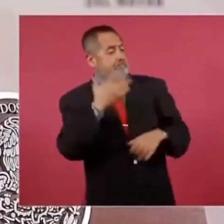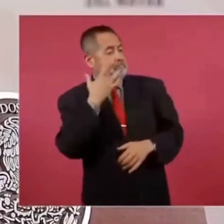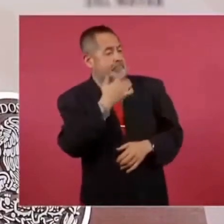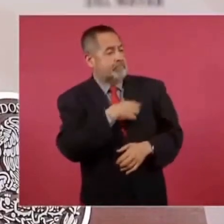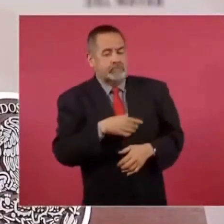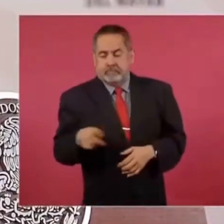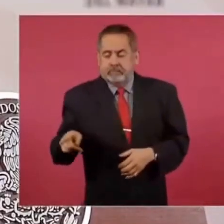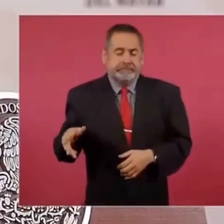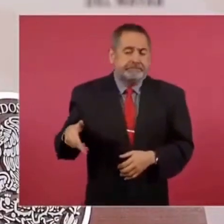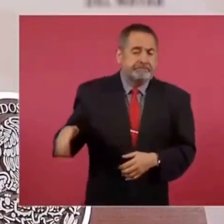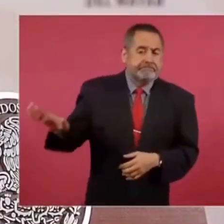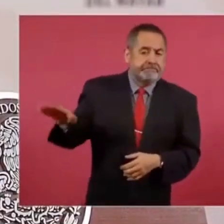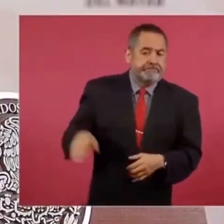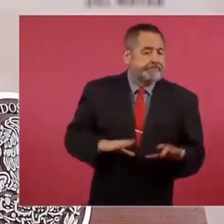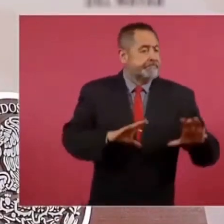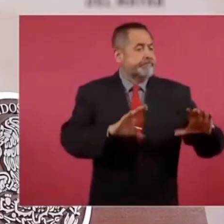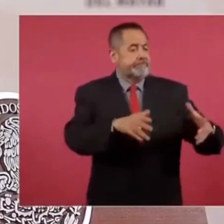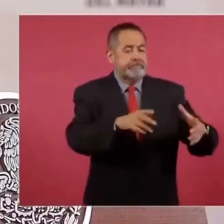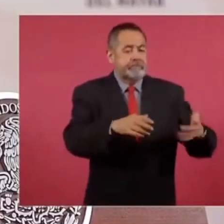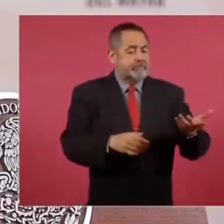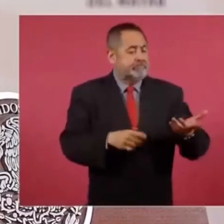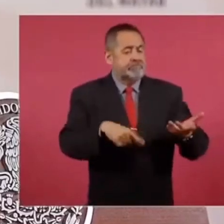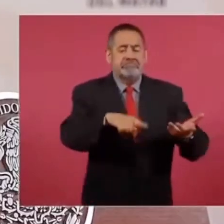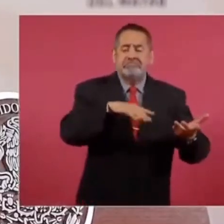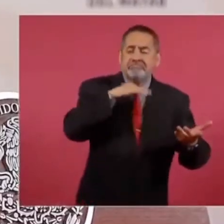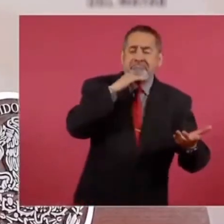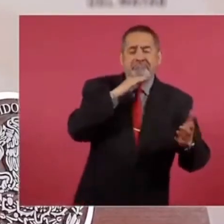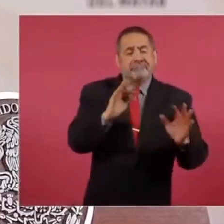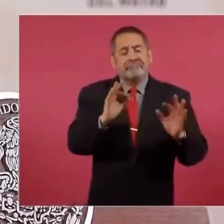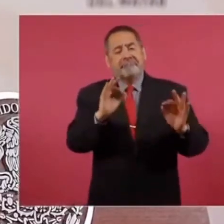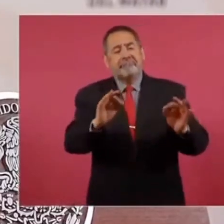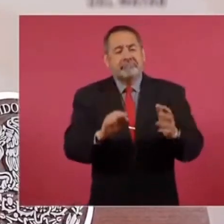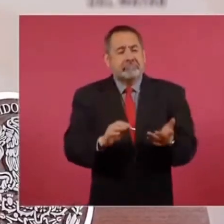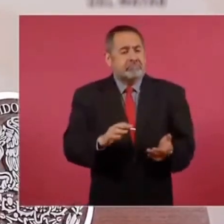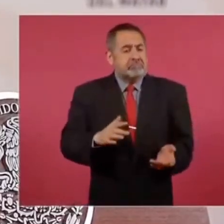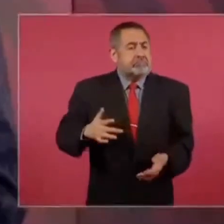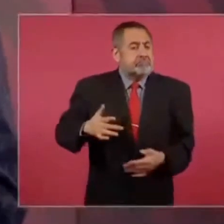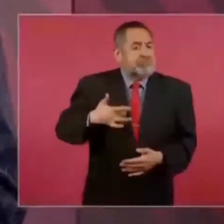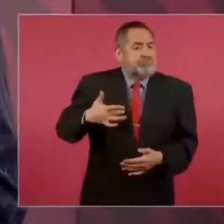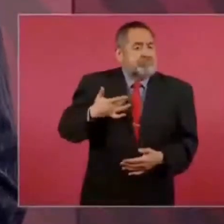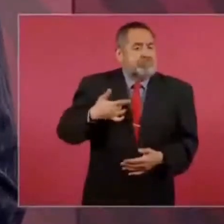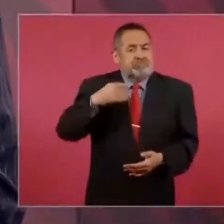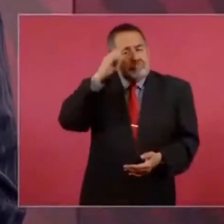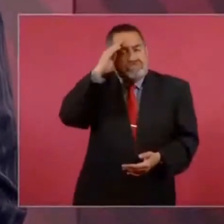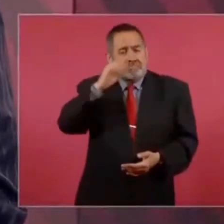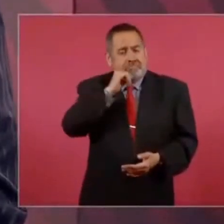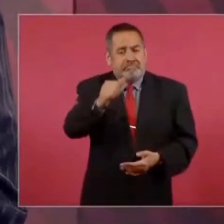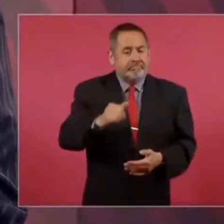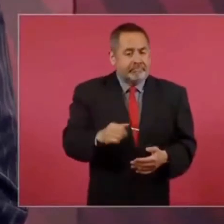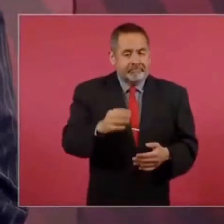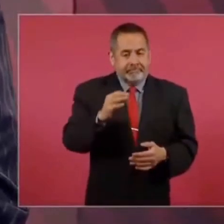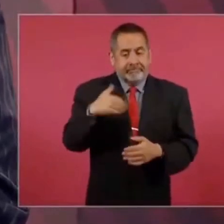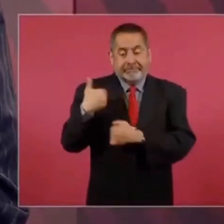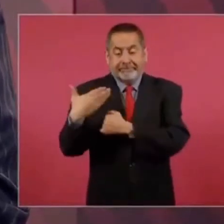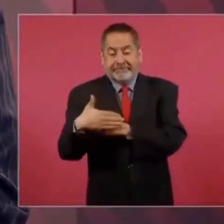quitados de la pena. Nadie presentía la